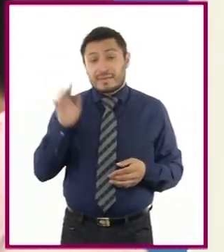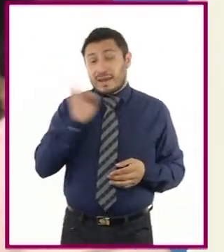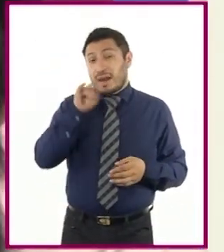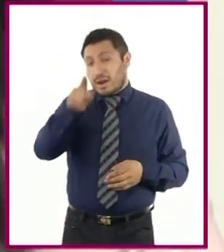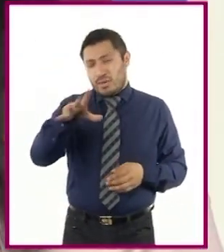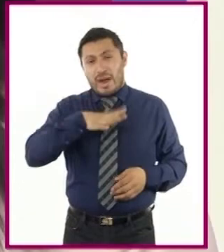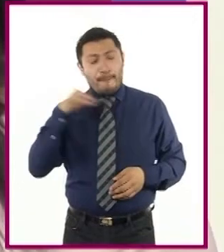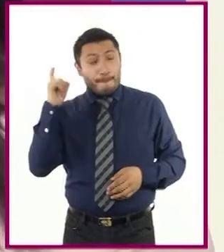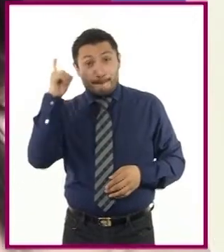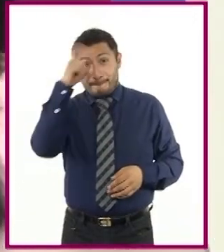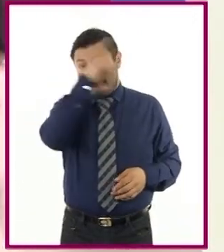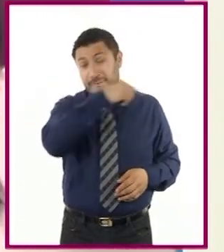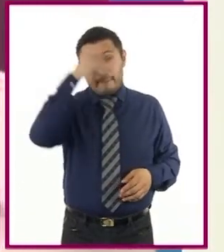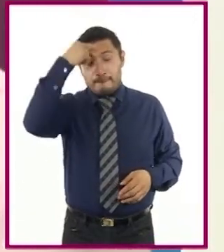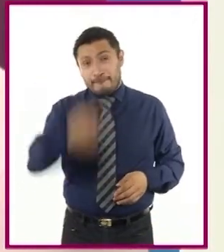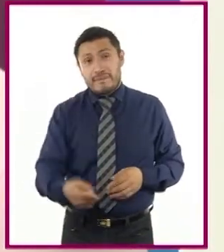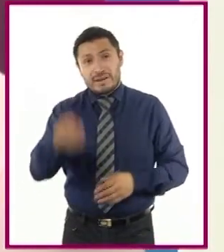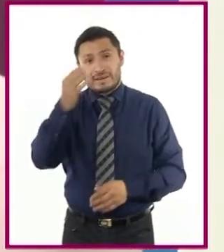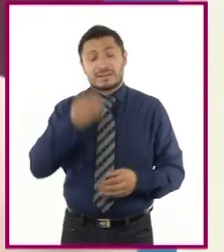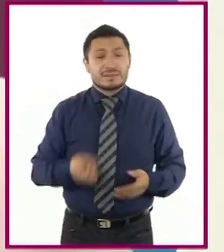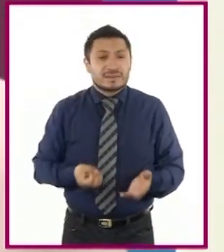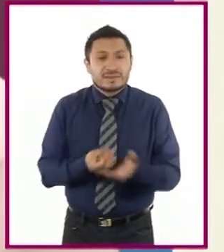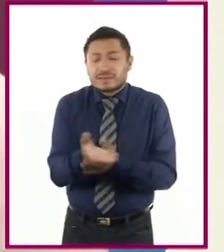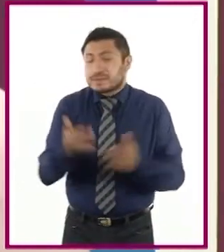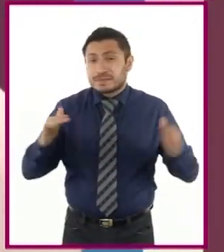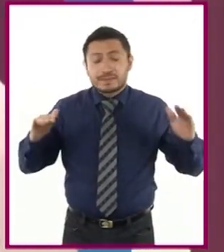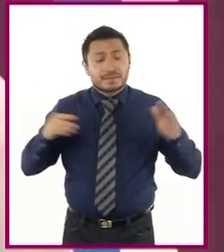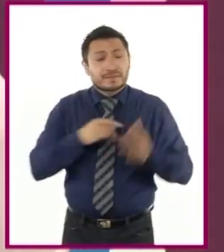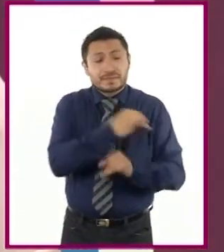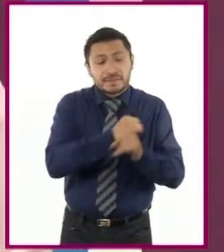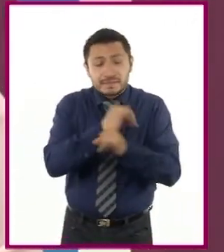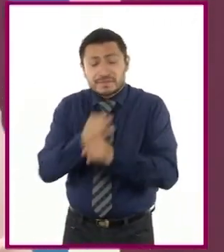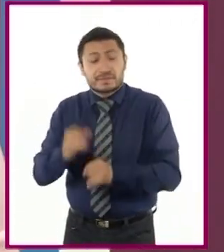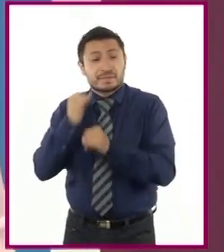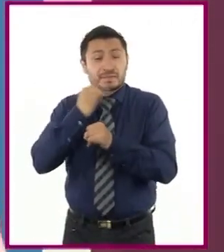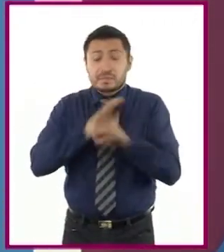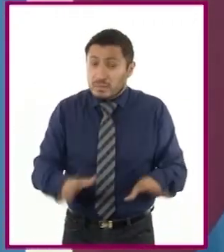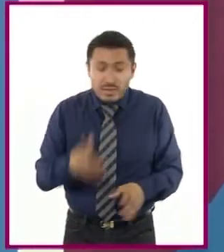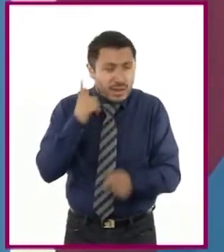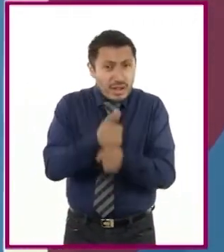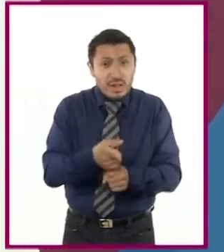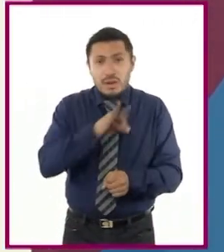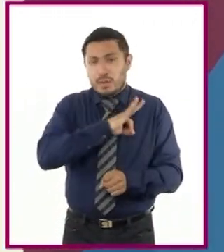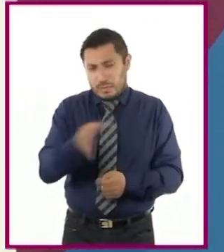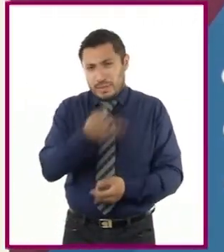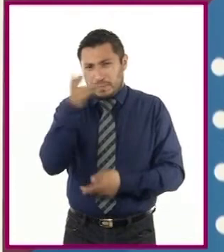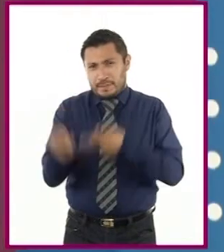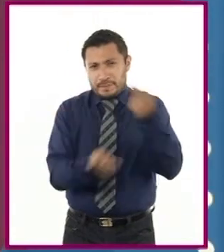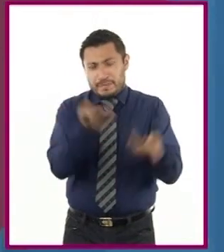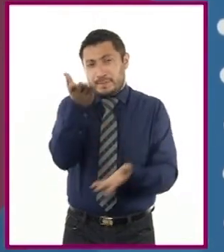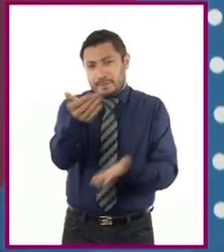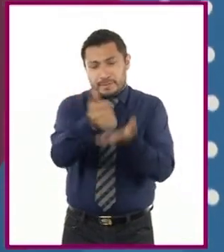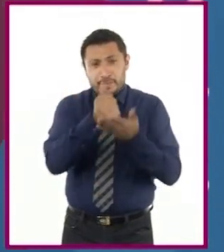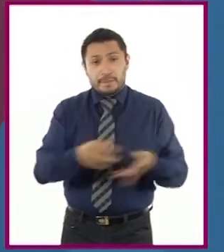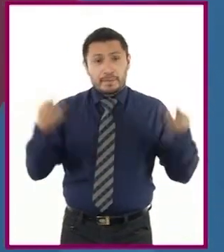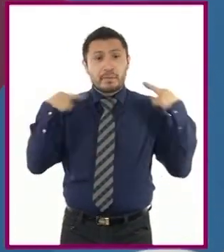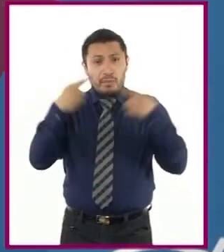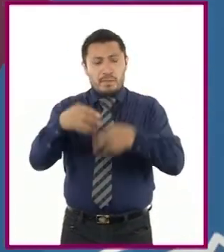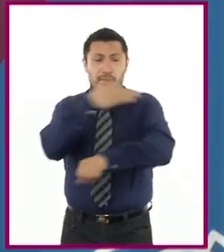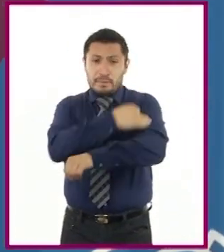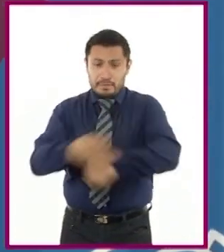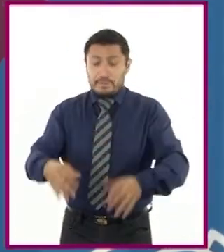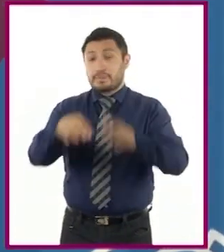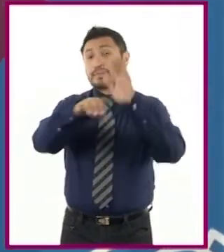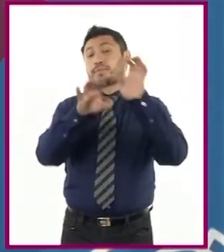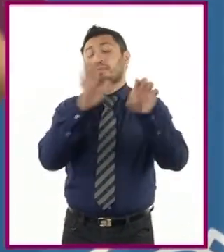exista dificultad para salir u obtener información, podrían apoyarse en sus maestros y familiares. Por